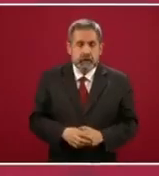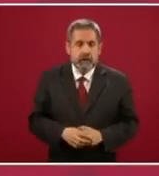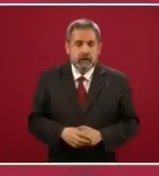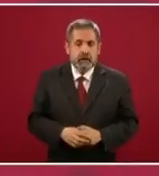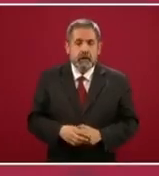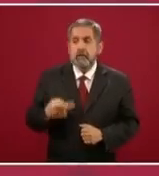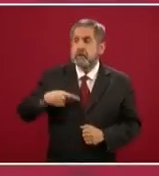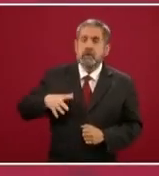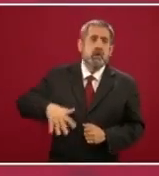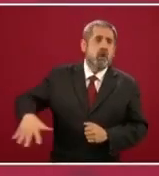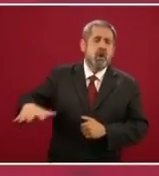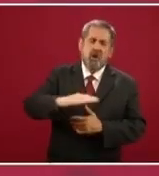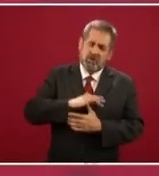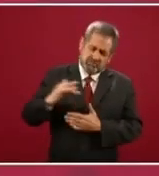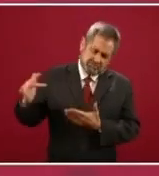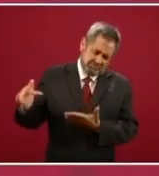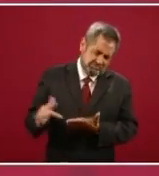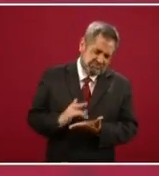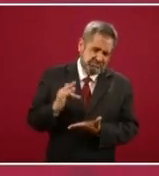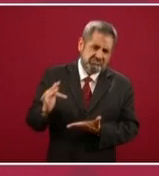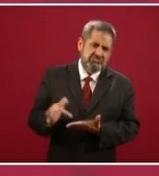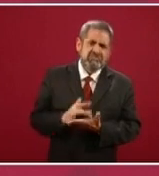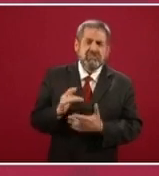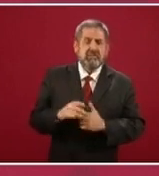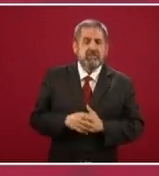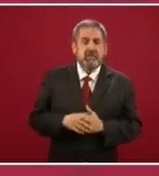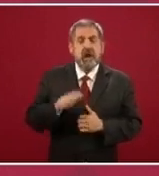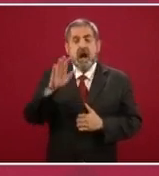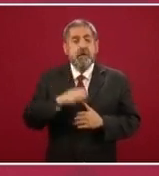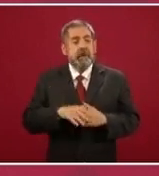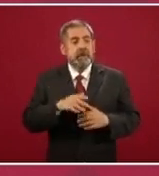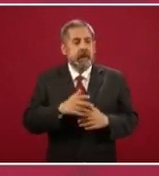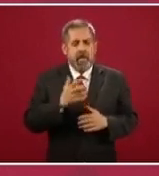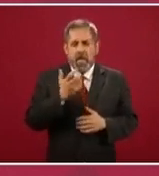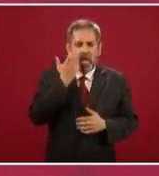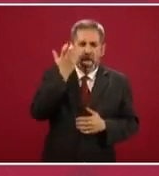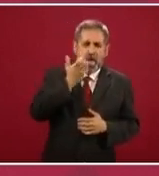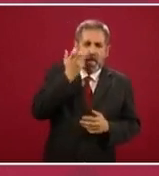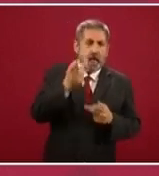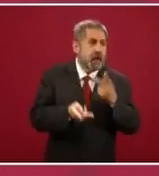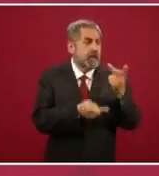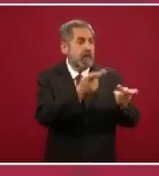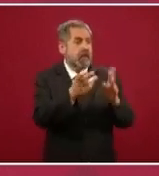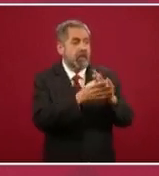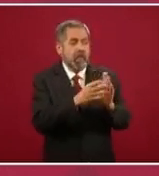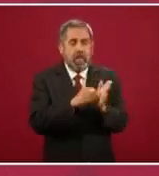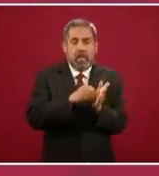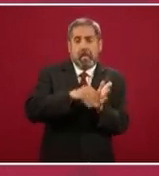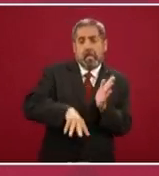está apoyando, porque luego aparecen encuestas cuchareadas